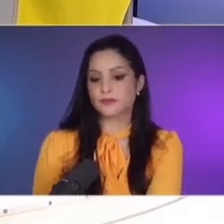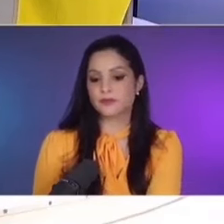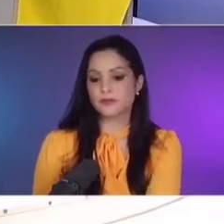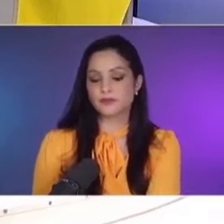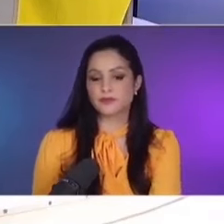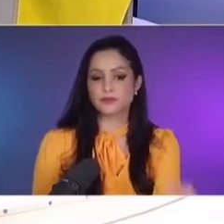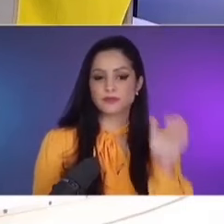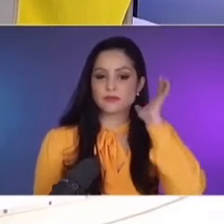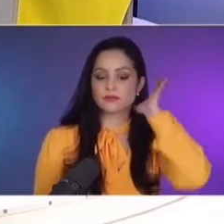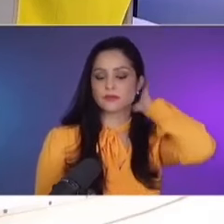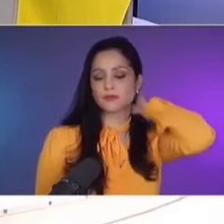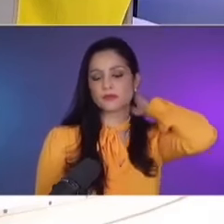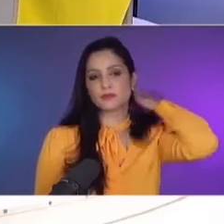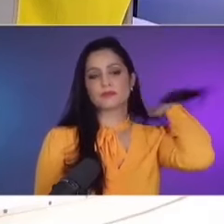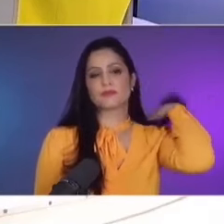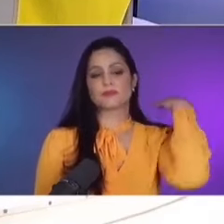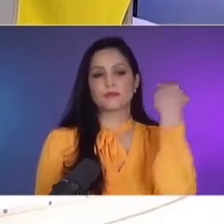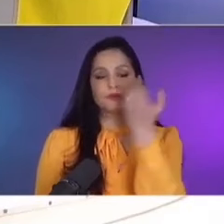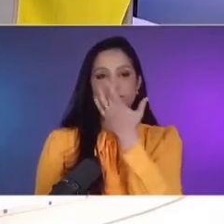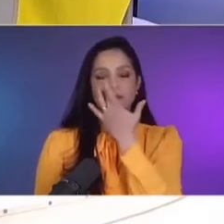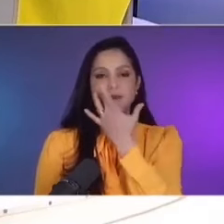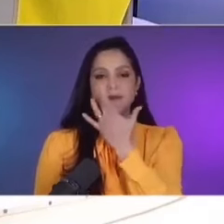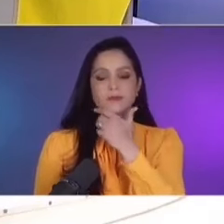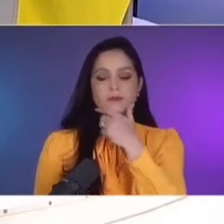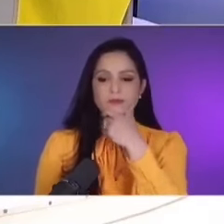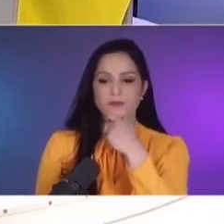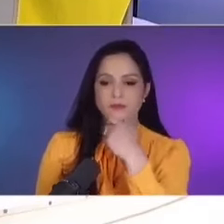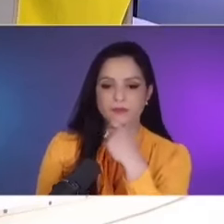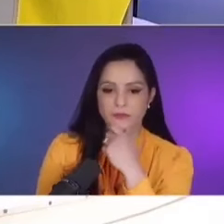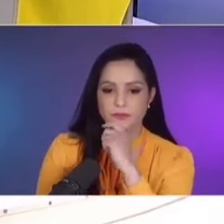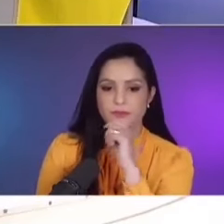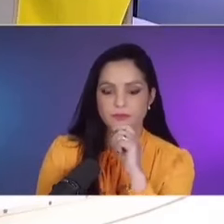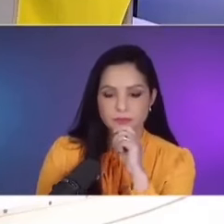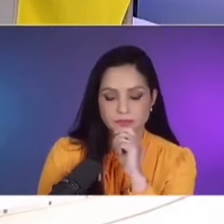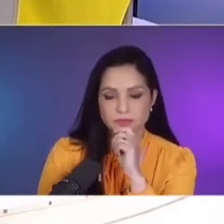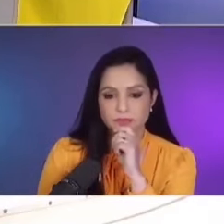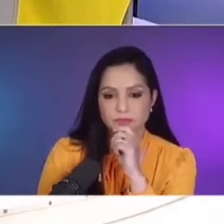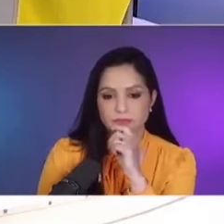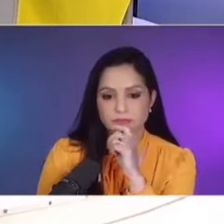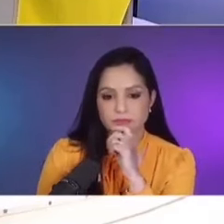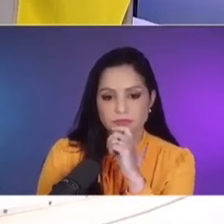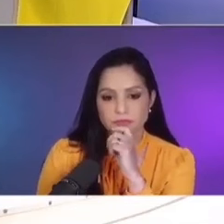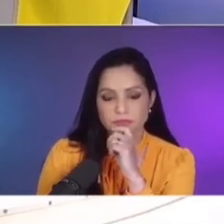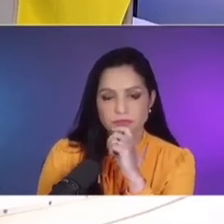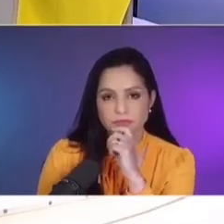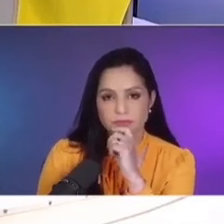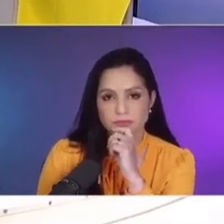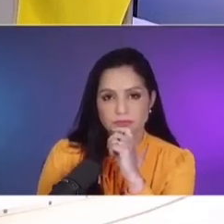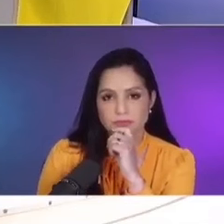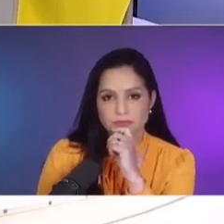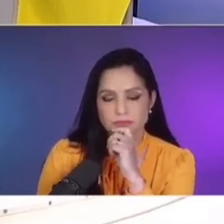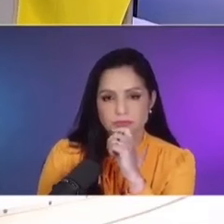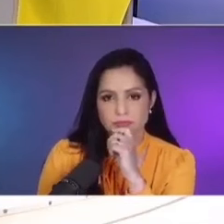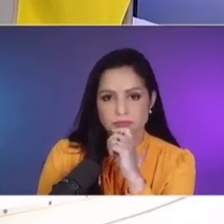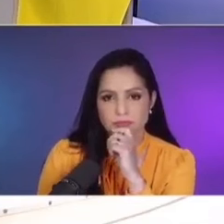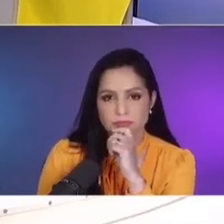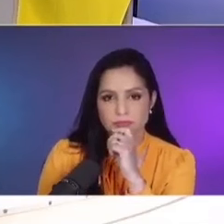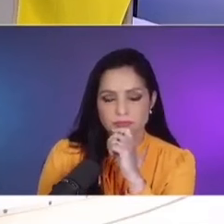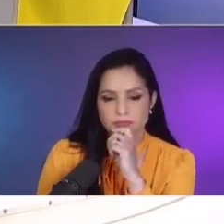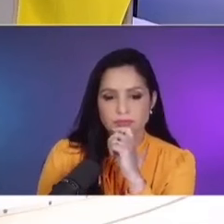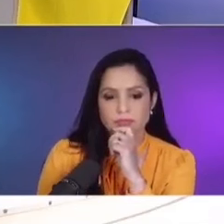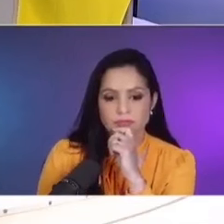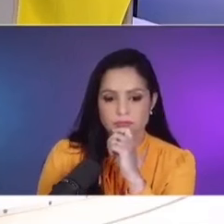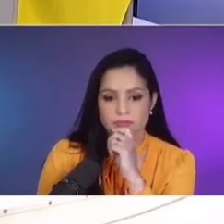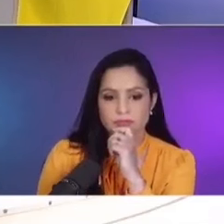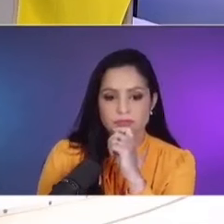certificados Keila stepan en la zona Colonial Contamos con dos centros de excelencia modalidad arte y son el vivo ejemplo del maravilloso